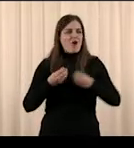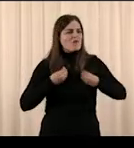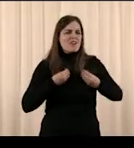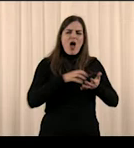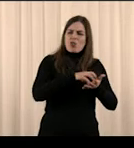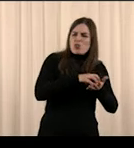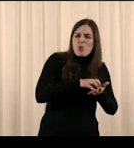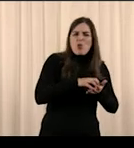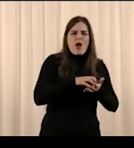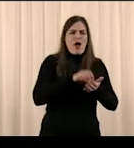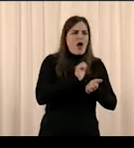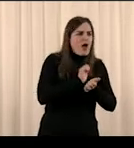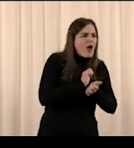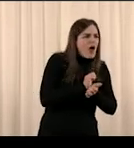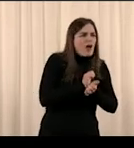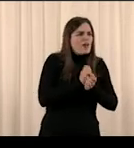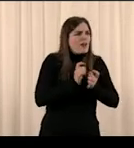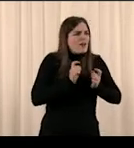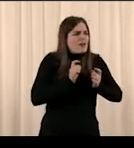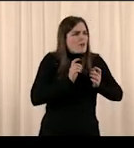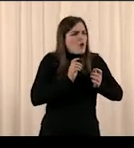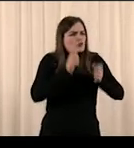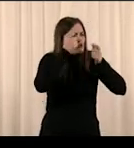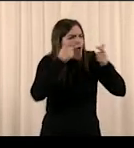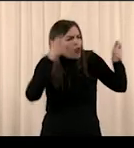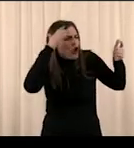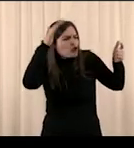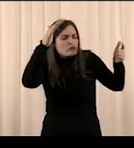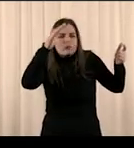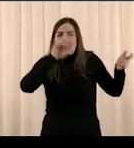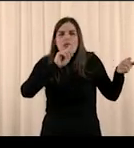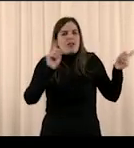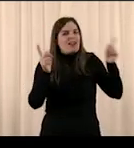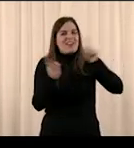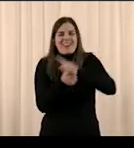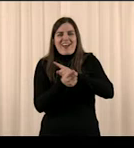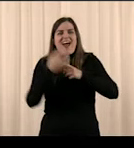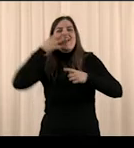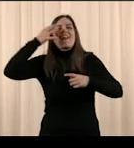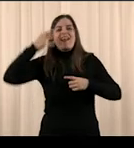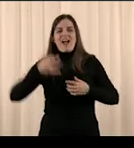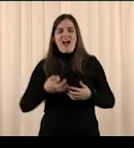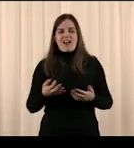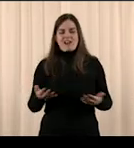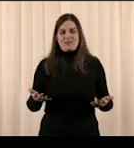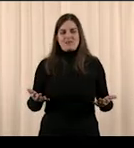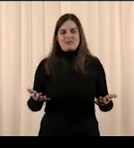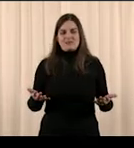expectativas, de sueños, se vuelve algo real.